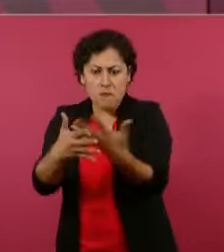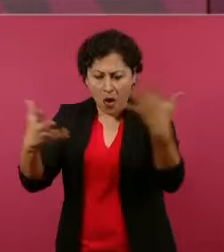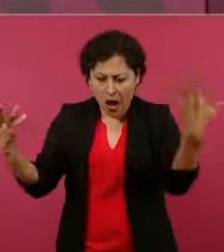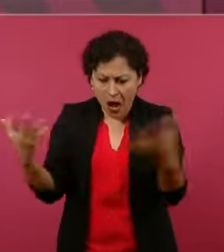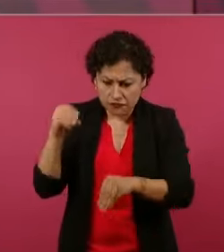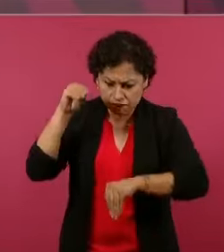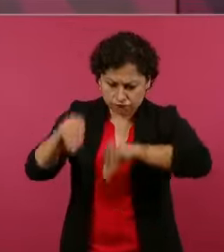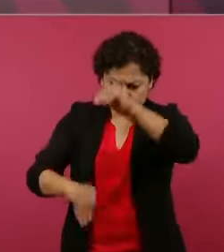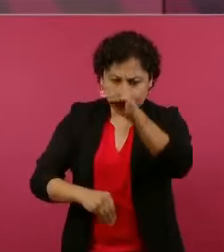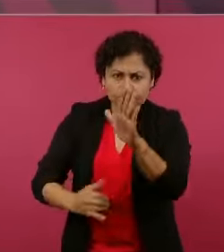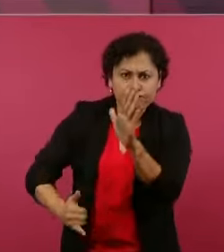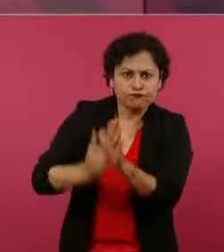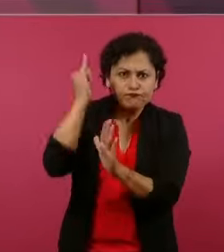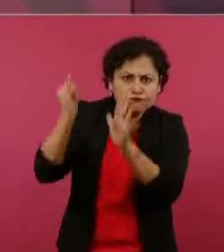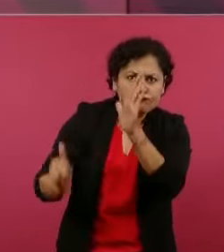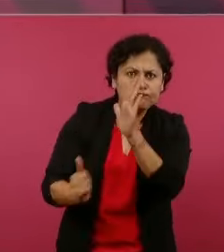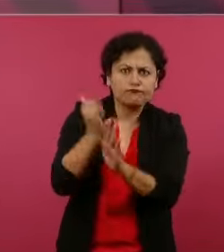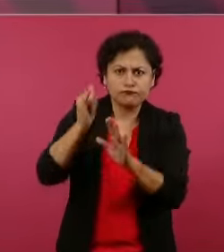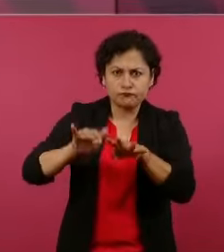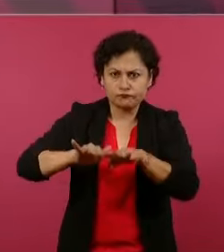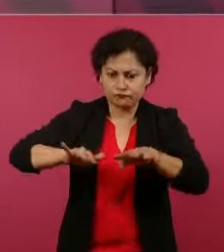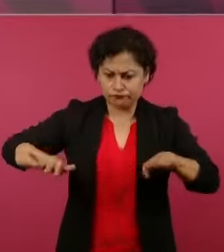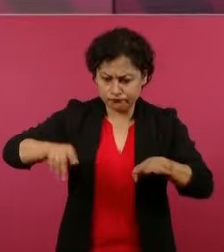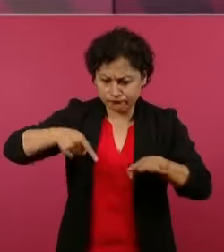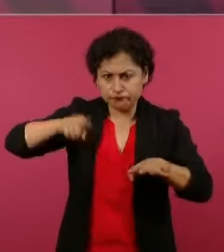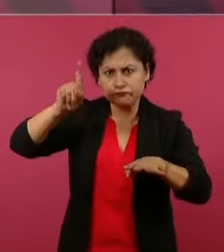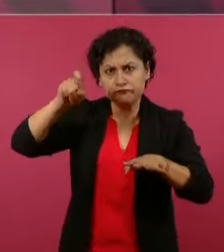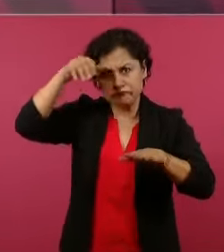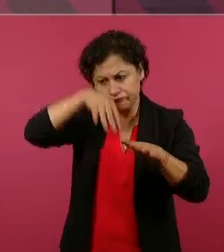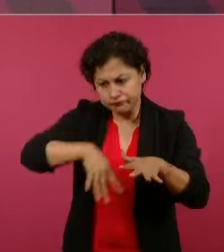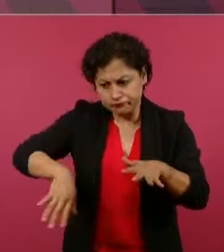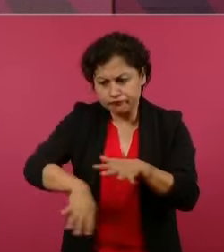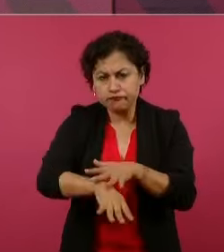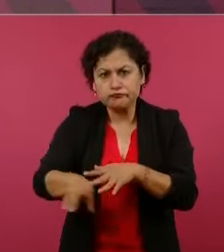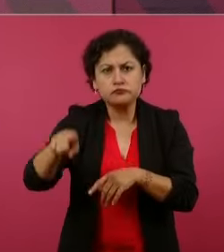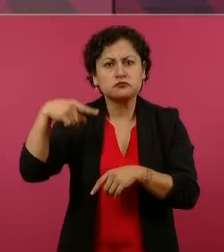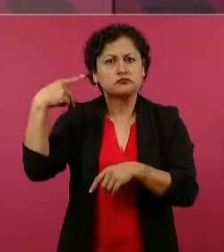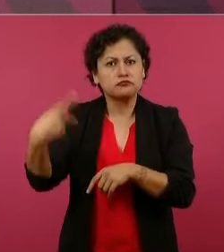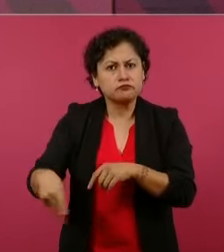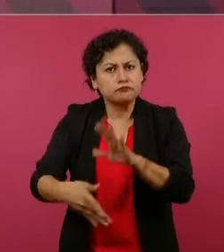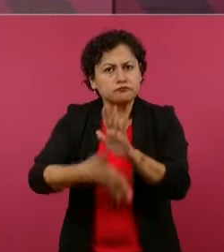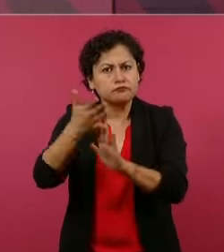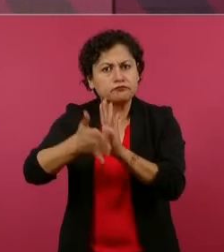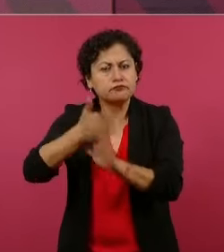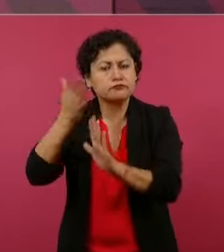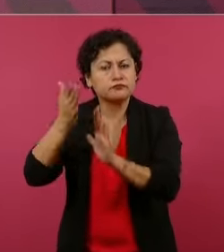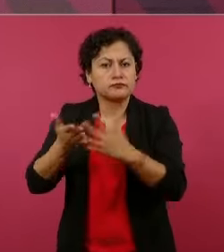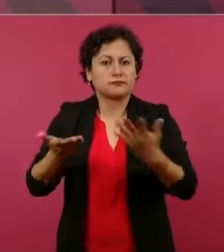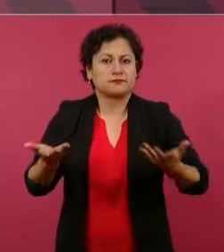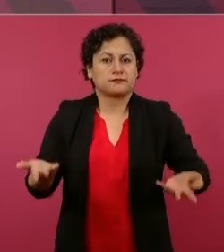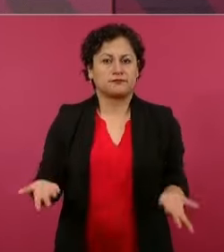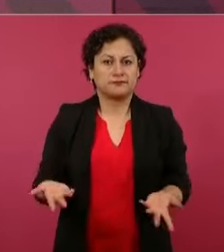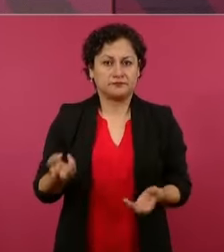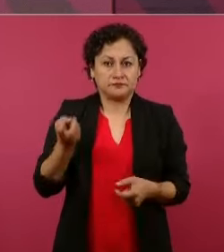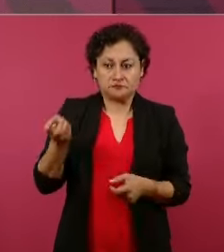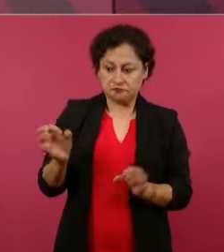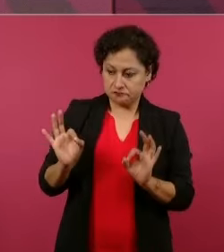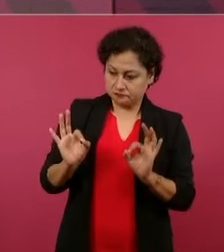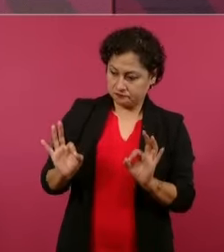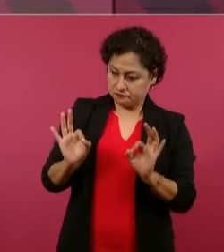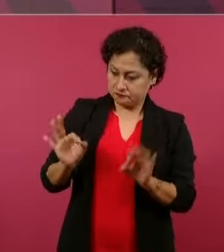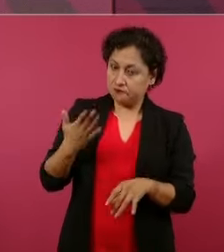con alcantarillas con obras hidráulicas con puentes Entonces eso nos